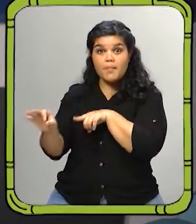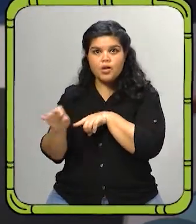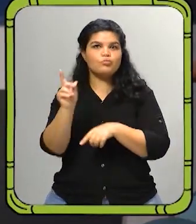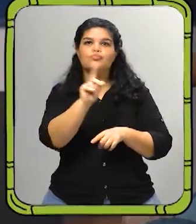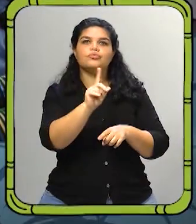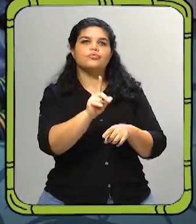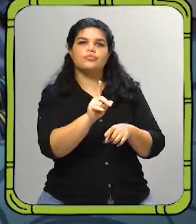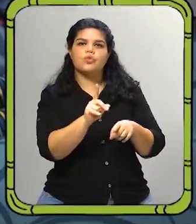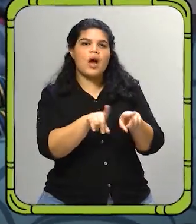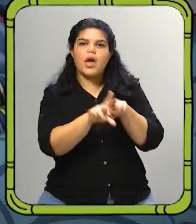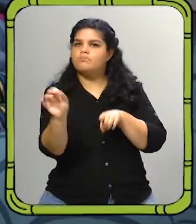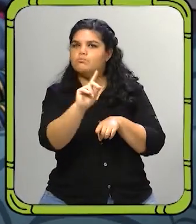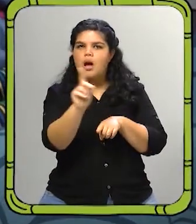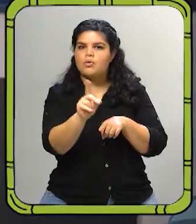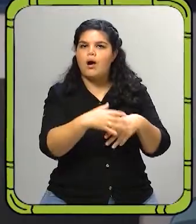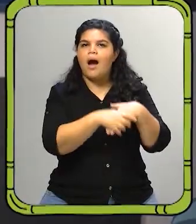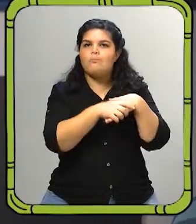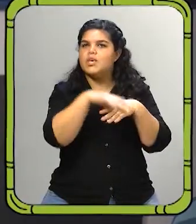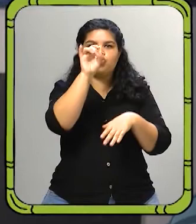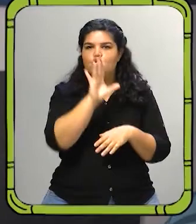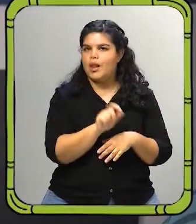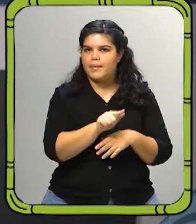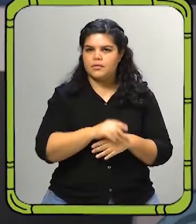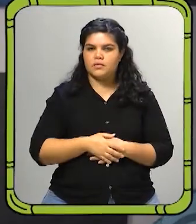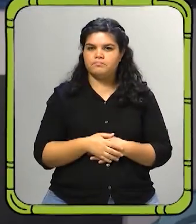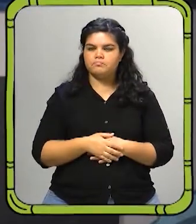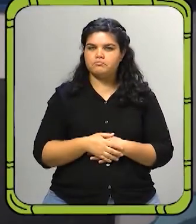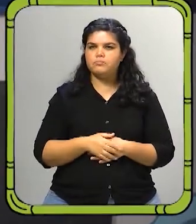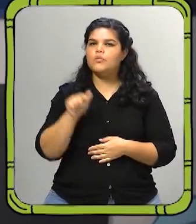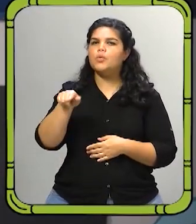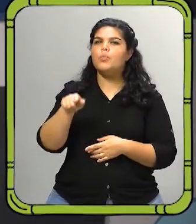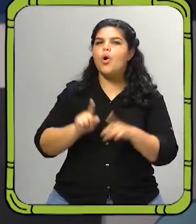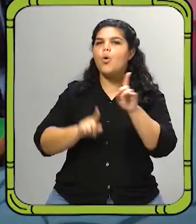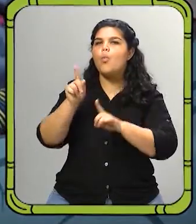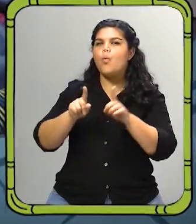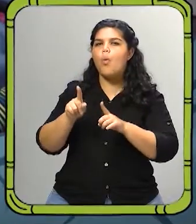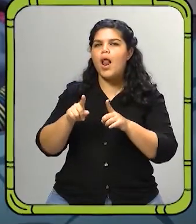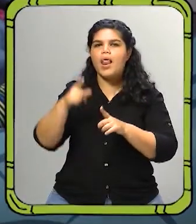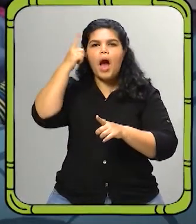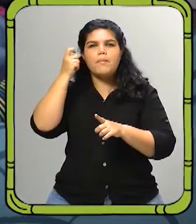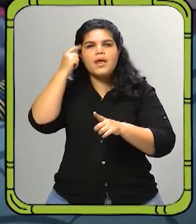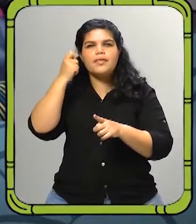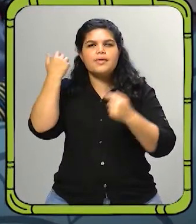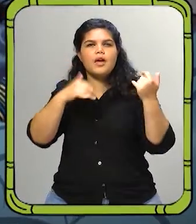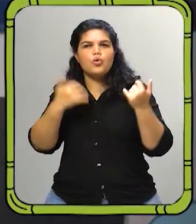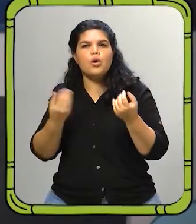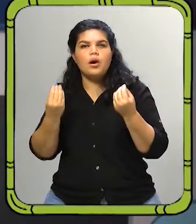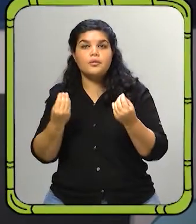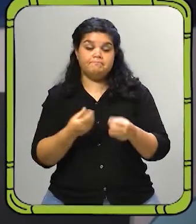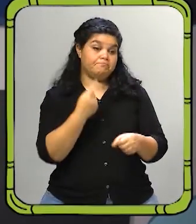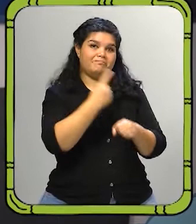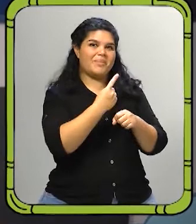amigos. ¿Y qué instrumento aprendiste a tocar primero? Bueno, la guitarra es uno de esos instrumentos. Aprendí algunos pocos acordes y me acuerdo